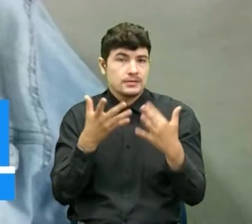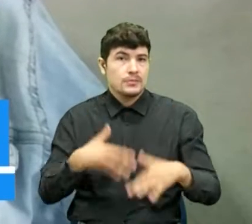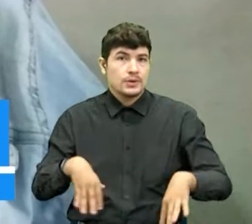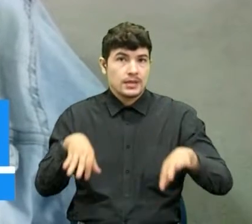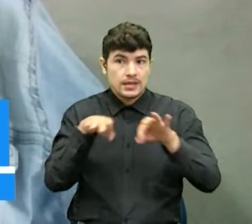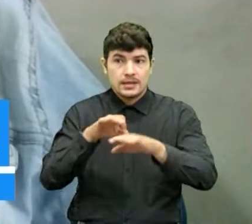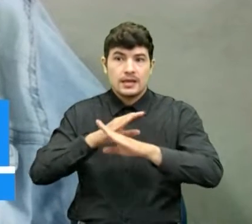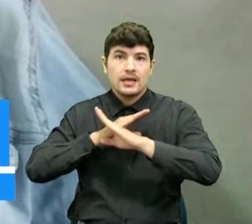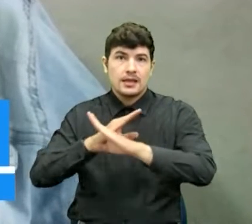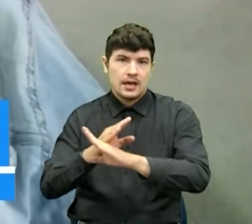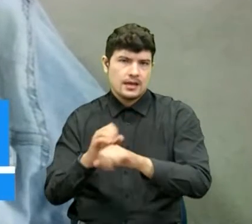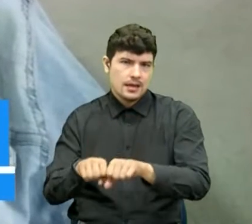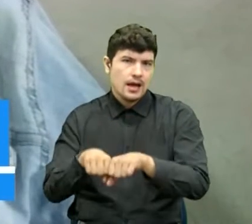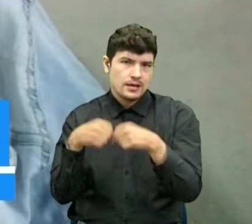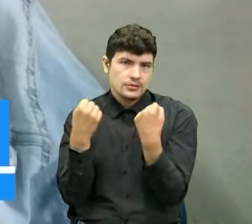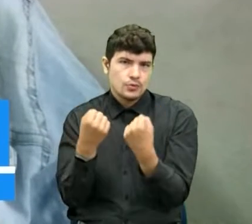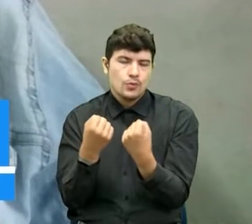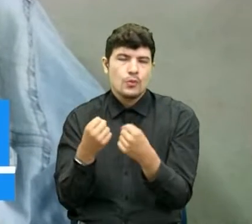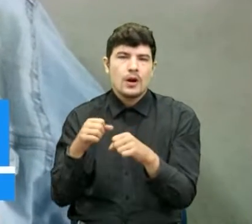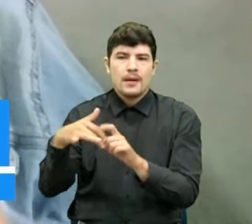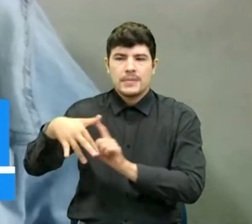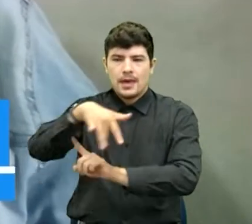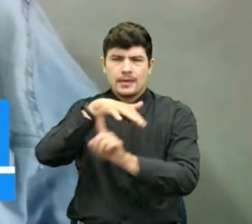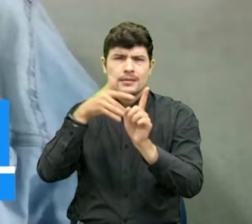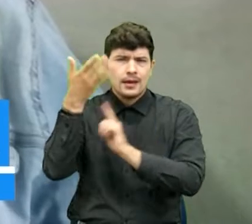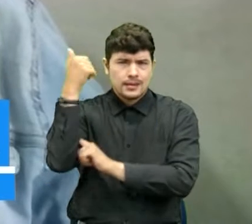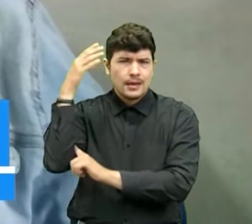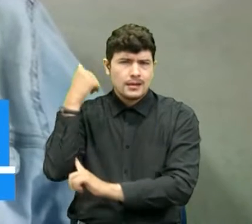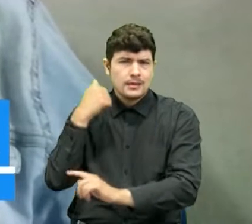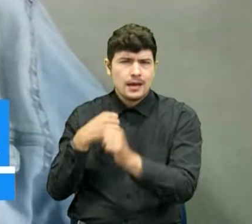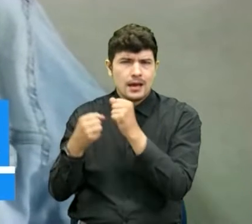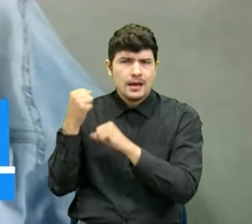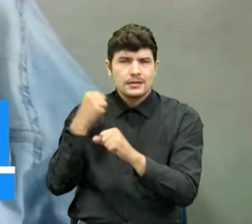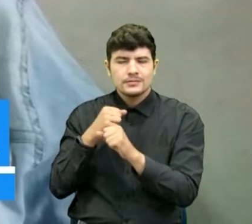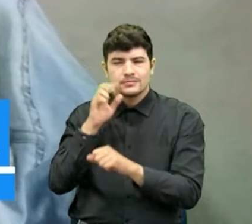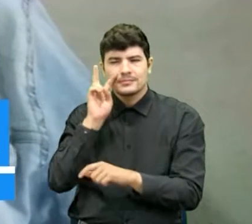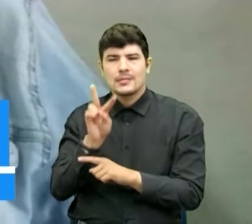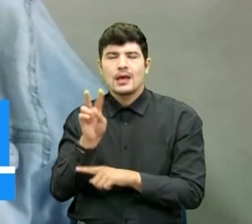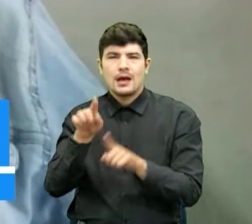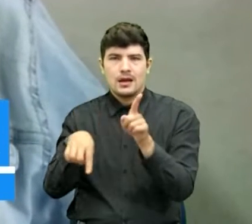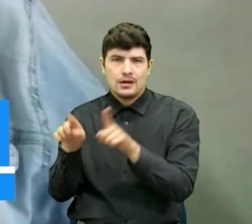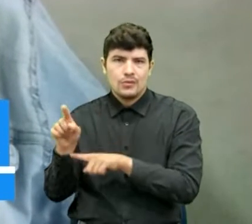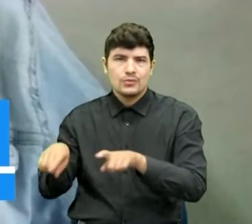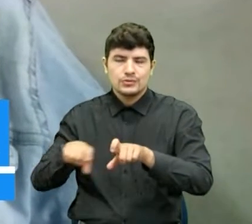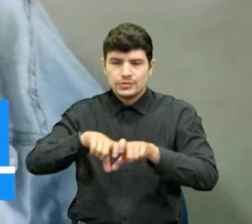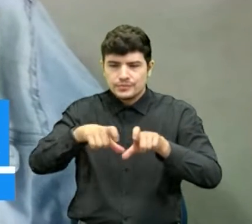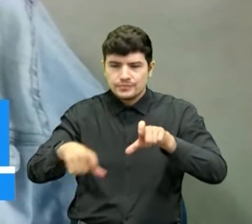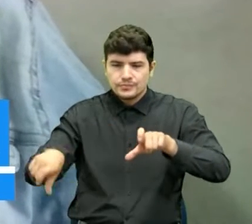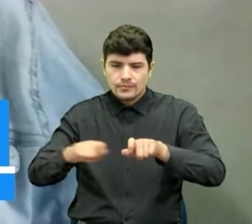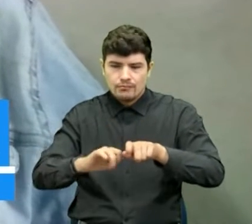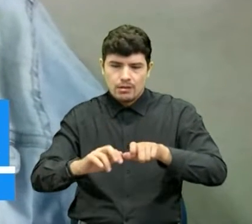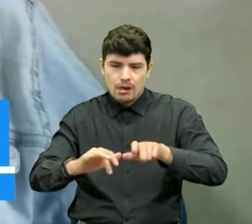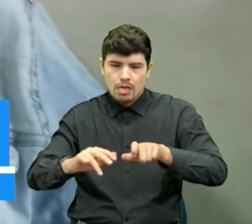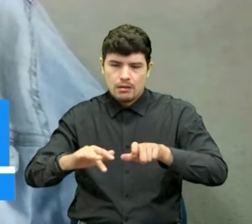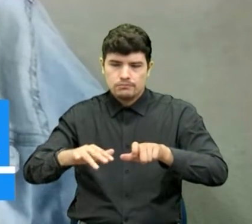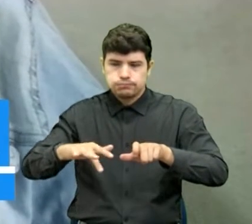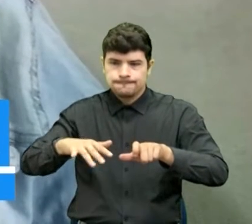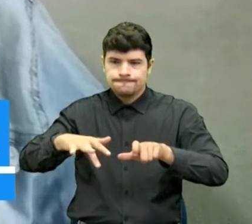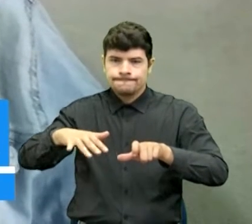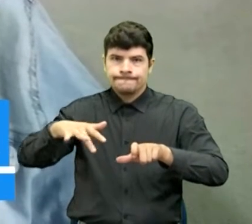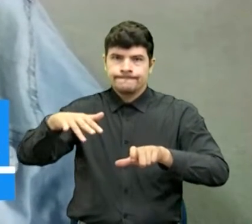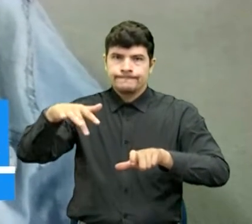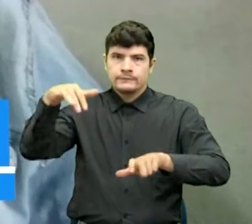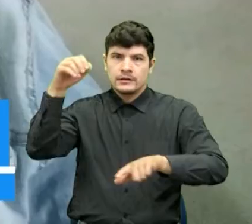como hemos visto en los últimos años, se ha visto pues fugas en las tuberías, presentando de esta manera un